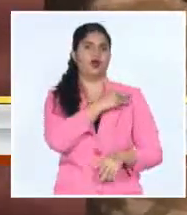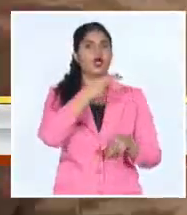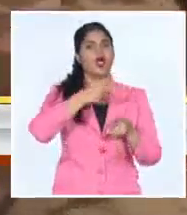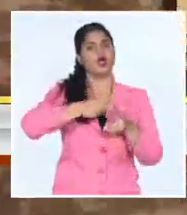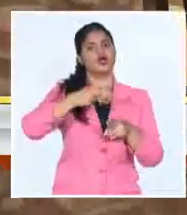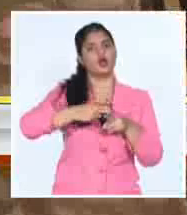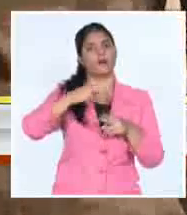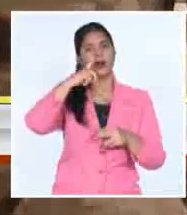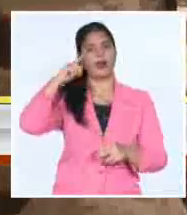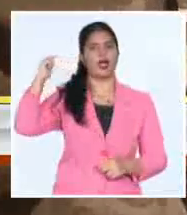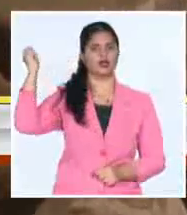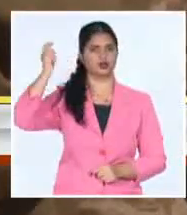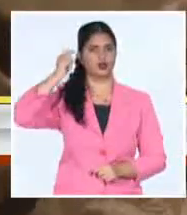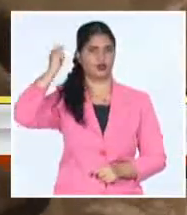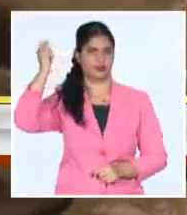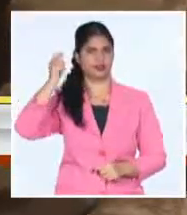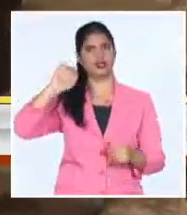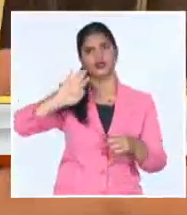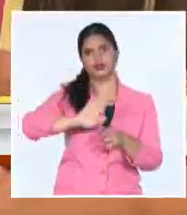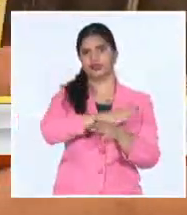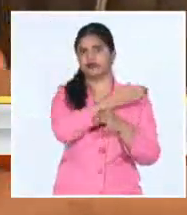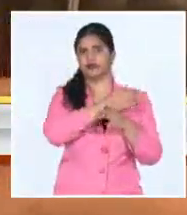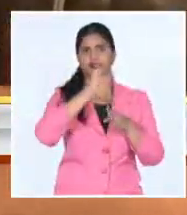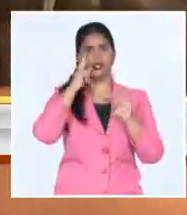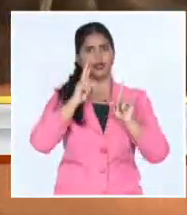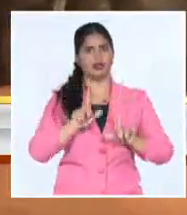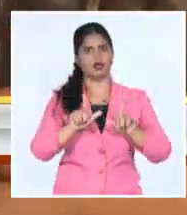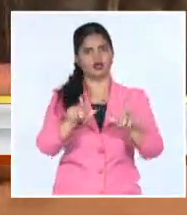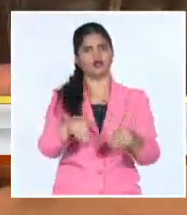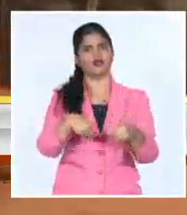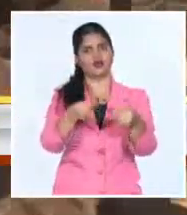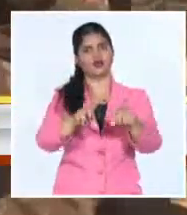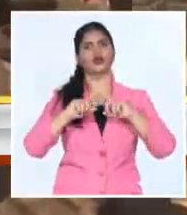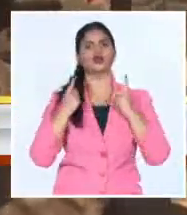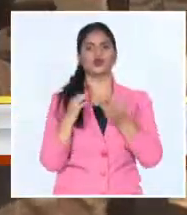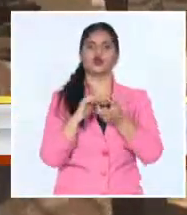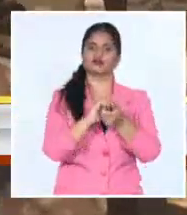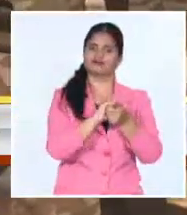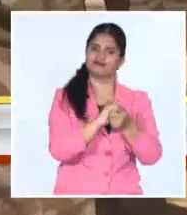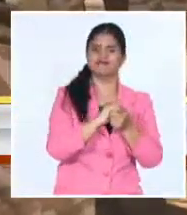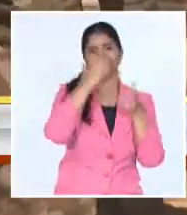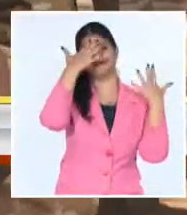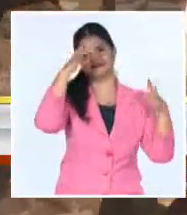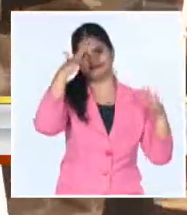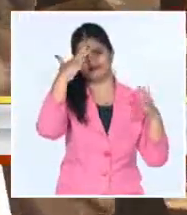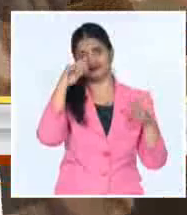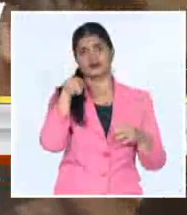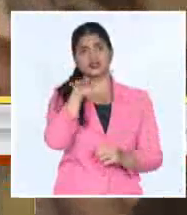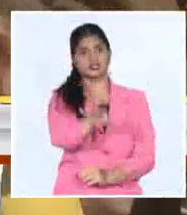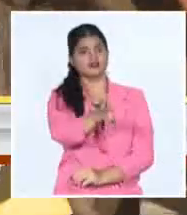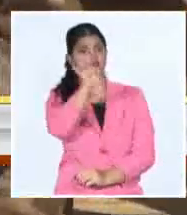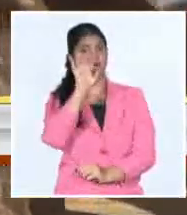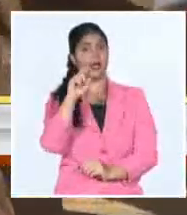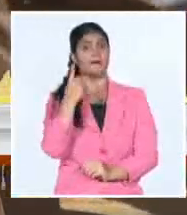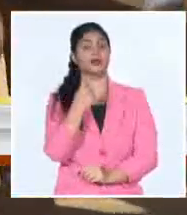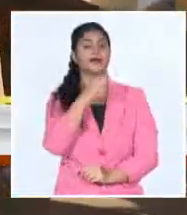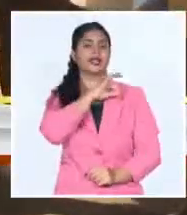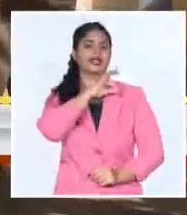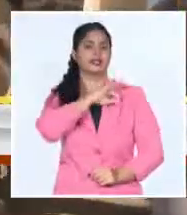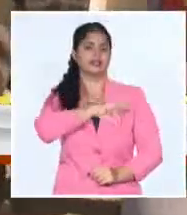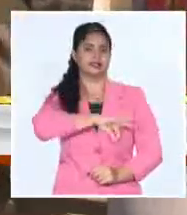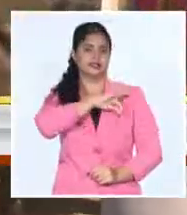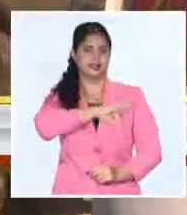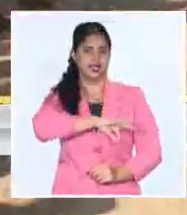joven recibe varios reconocimientos y el sentir de sus compañeros al ser elegida primer delegado directo de las Fuerzas